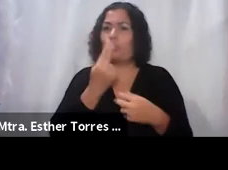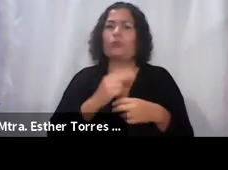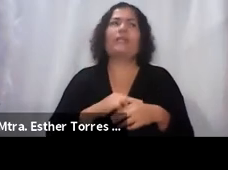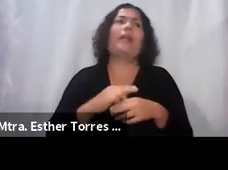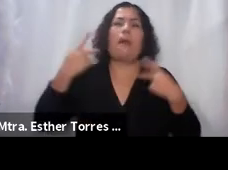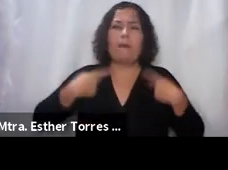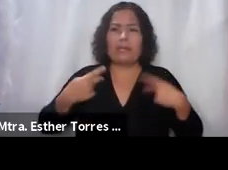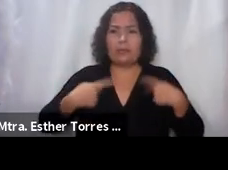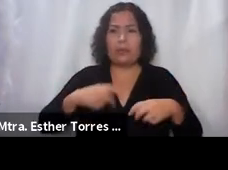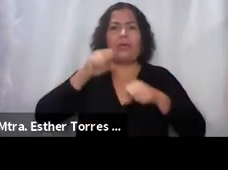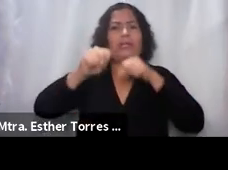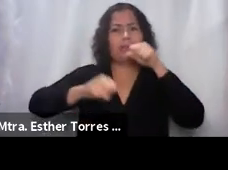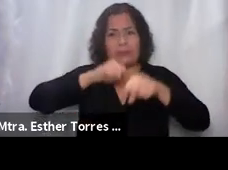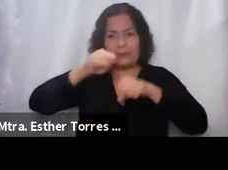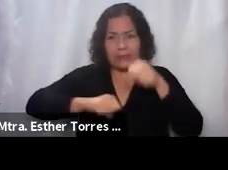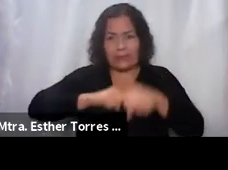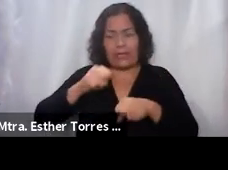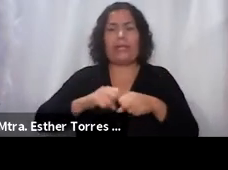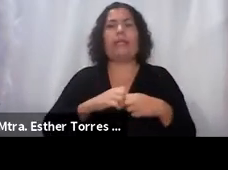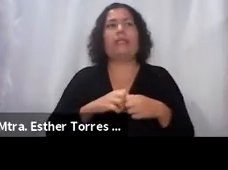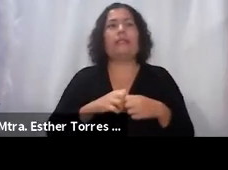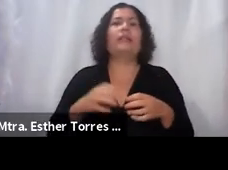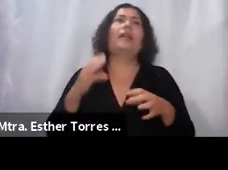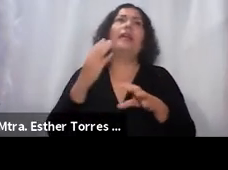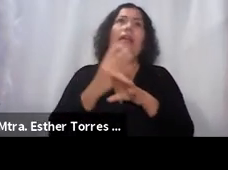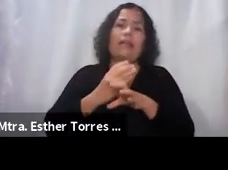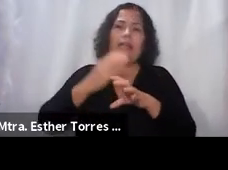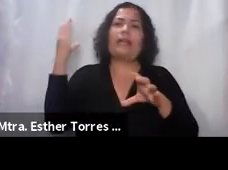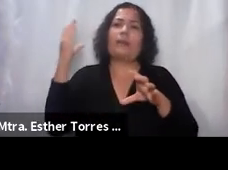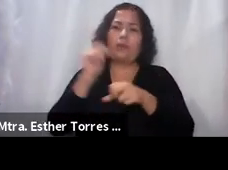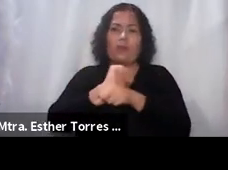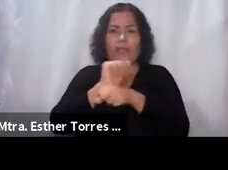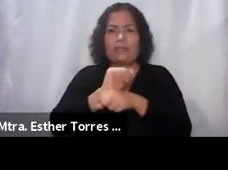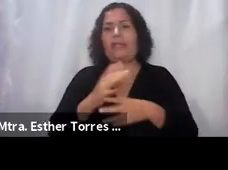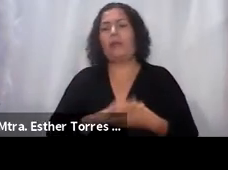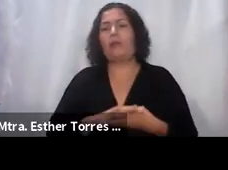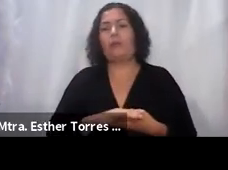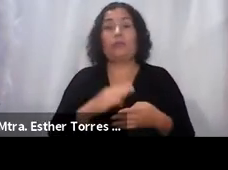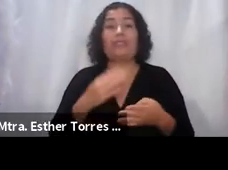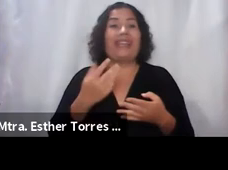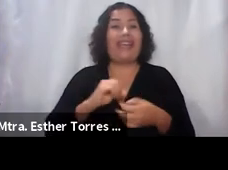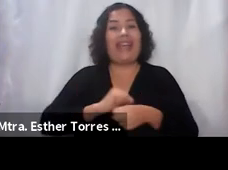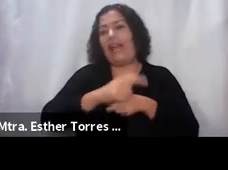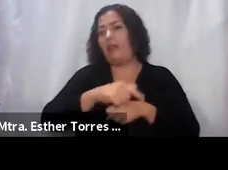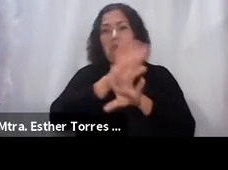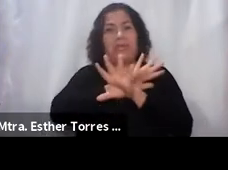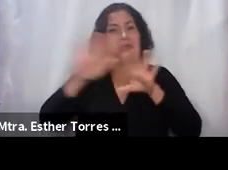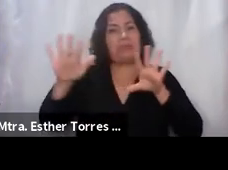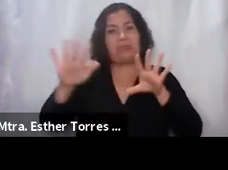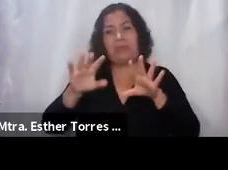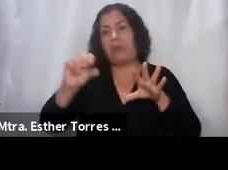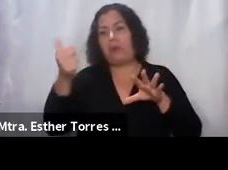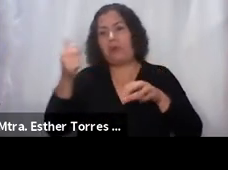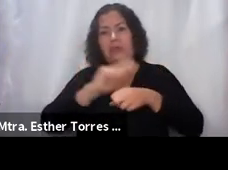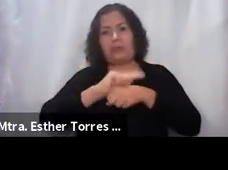totalmente peatonalizado, ¿no? O sea, quitando el acceso vehicular al 100%. Pero ¿qué implica todos